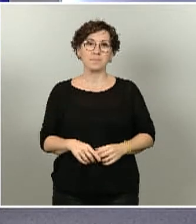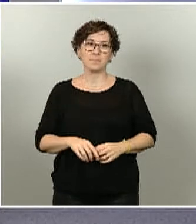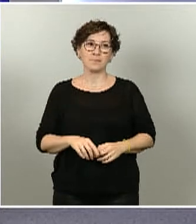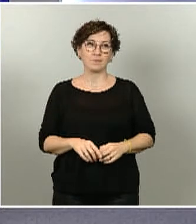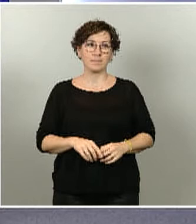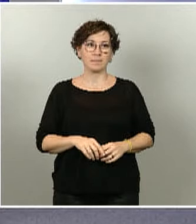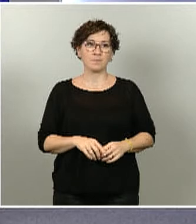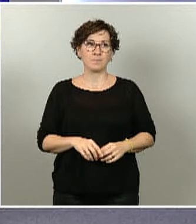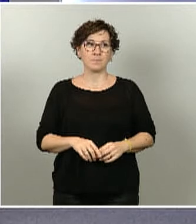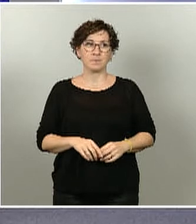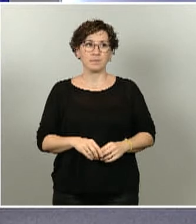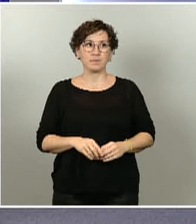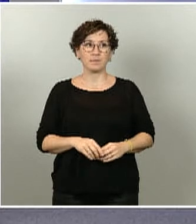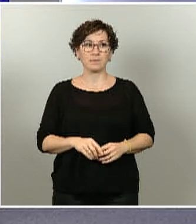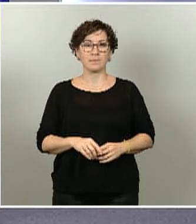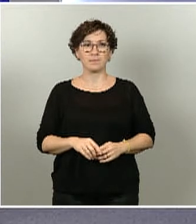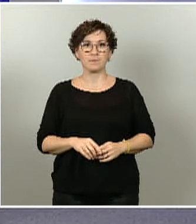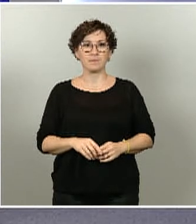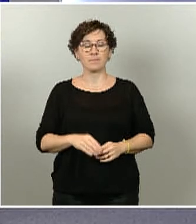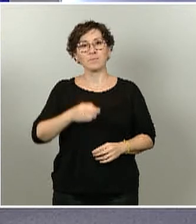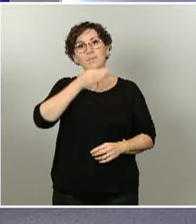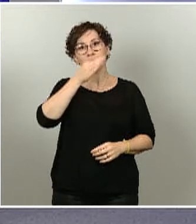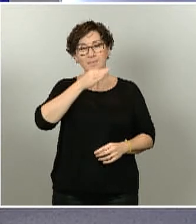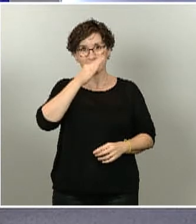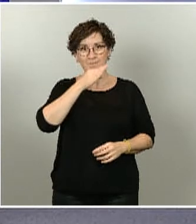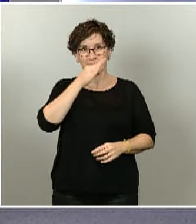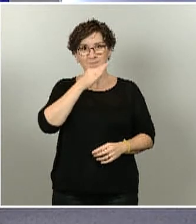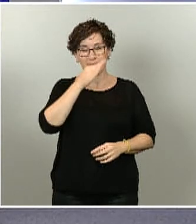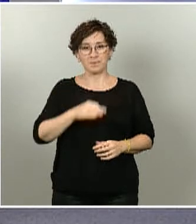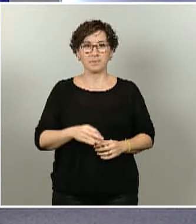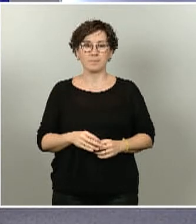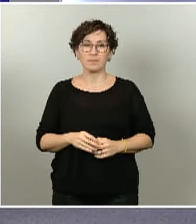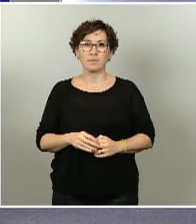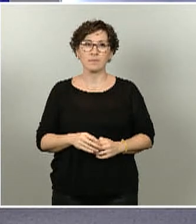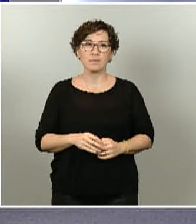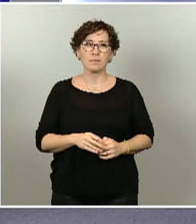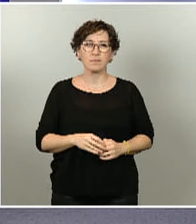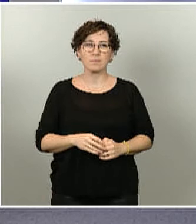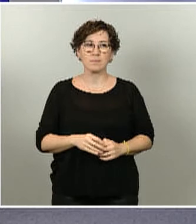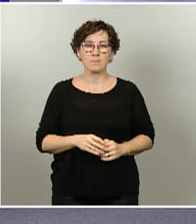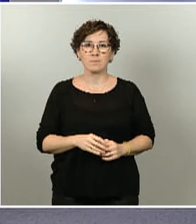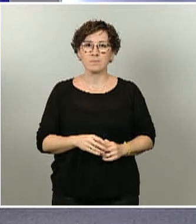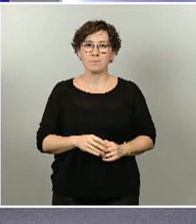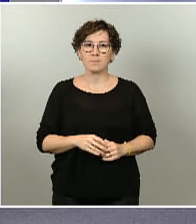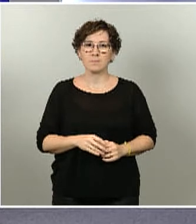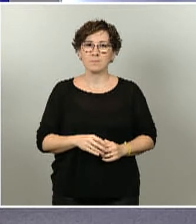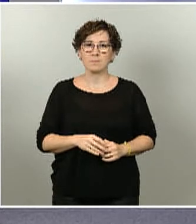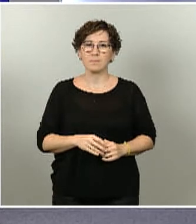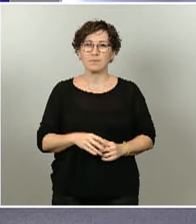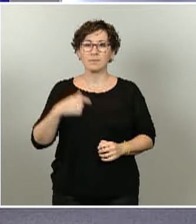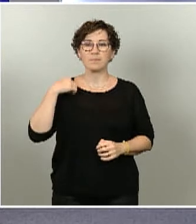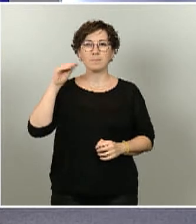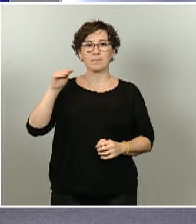Buenas tardes. Soy Aritz Parra, corresponsal de la agencia AP. Mi pregunta va dirigida al ministro de Salud, al